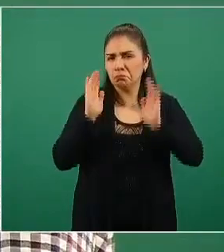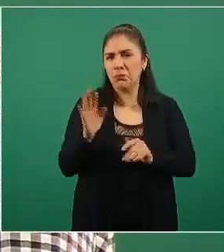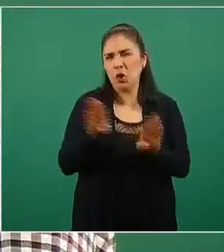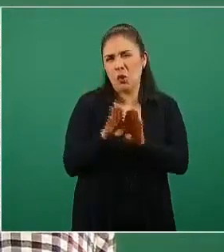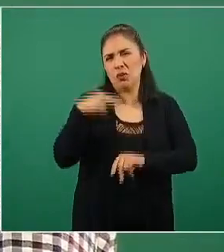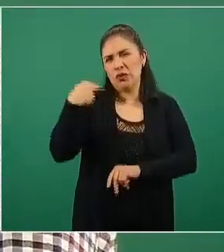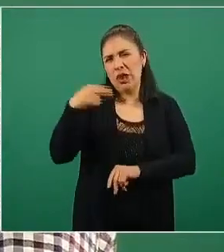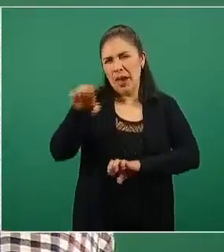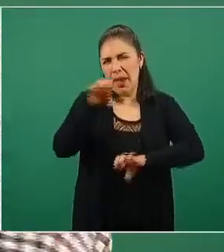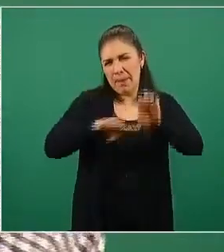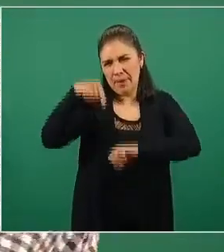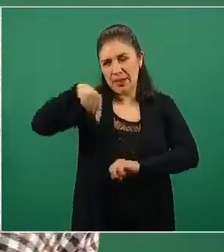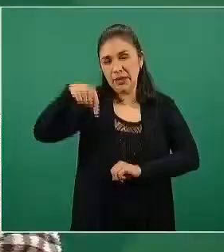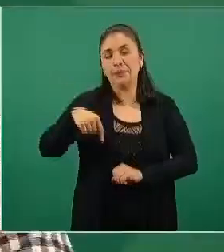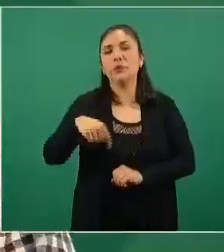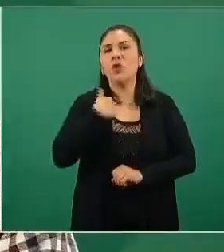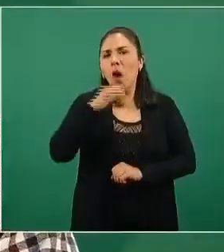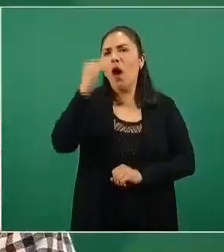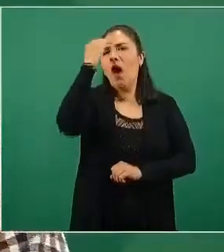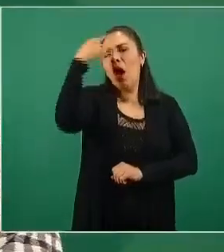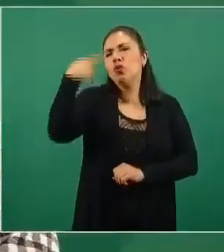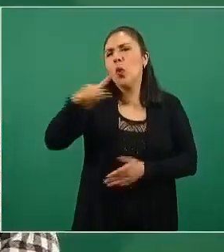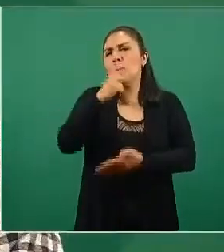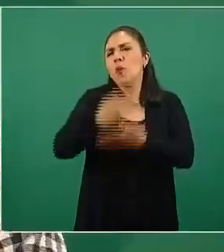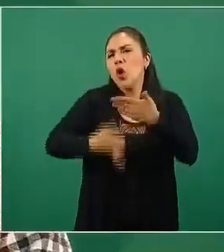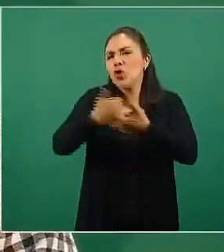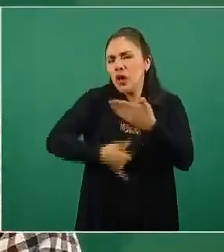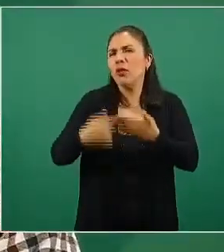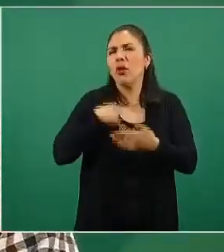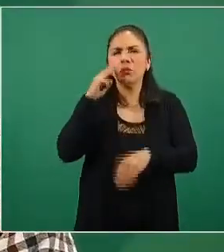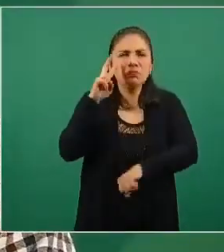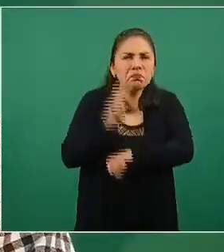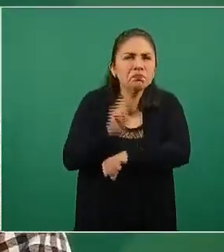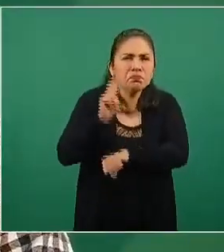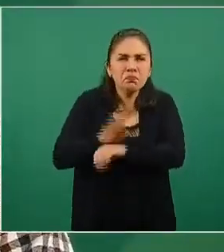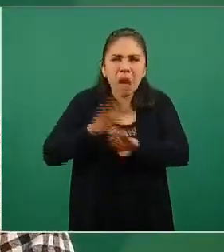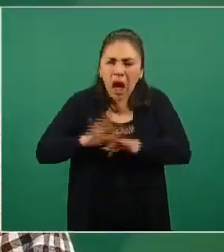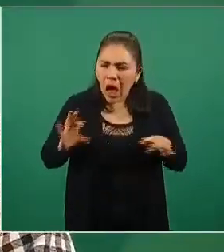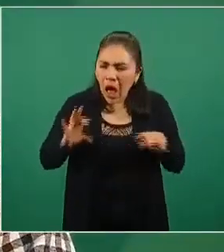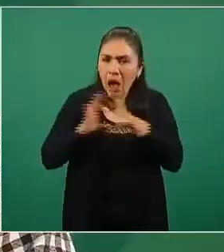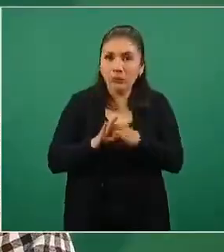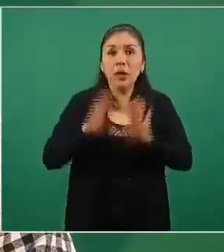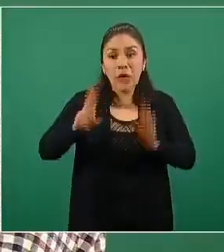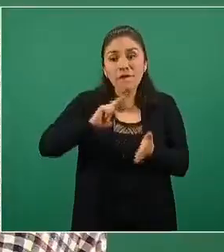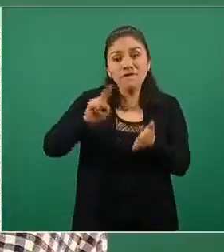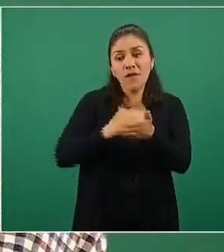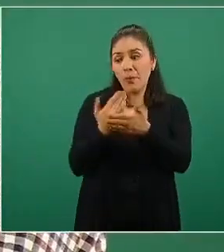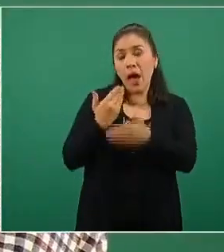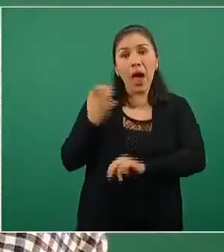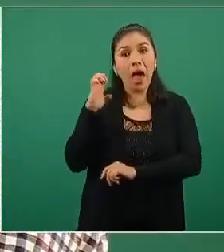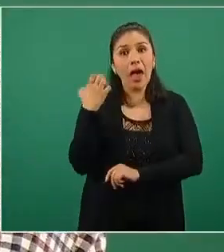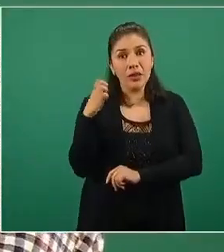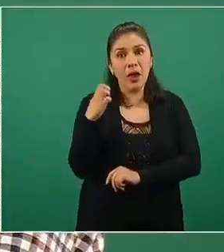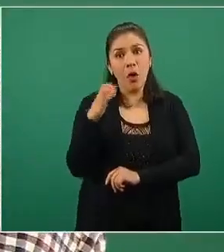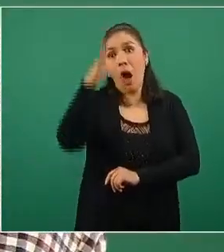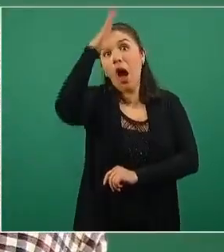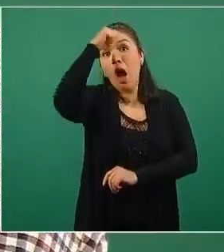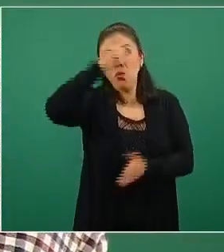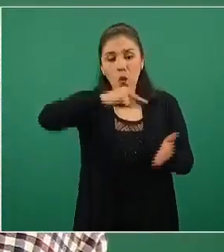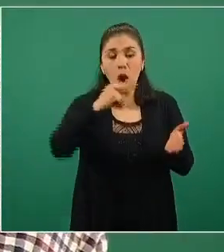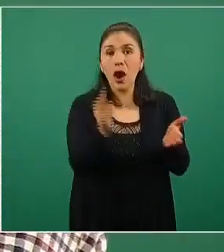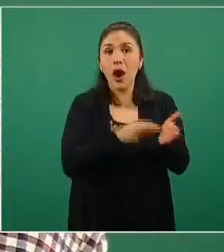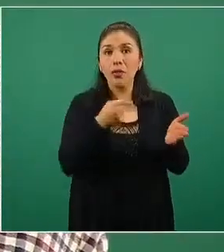como está asentada en México. Conocimos su proyecto y hemos dado un seguimiento estrecho. Se firmó en enero un